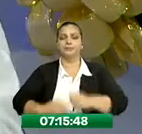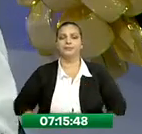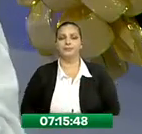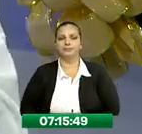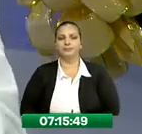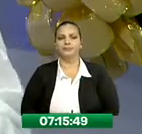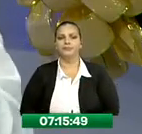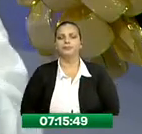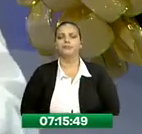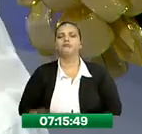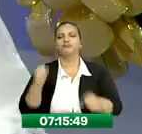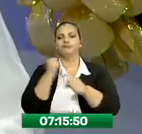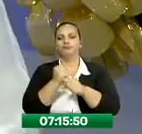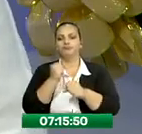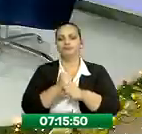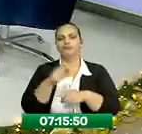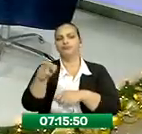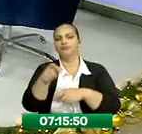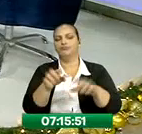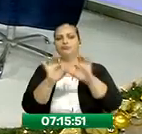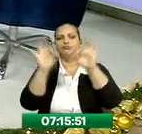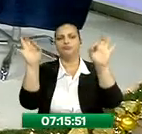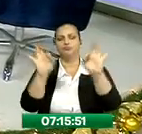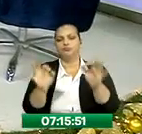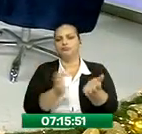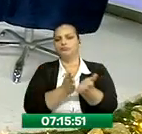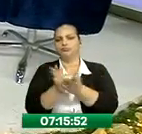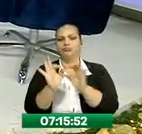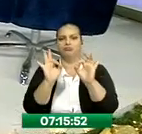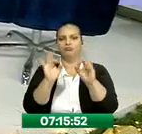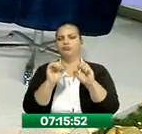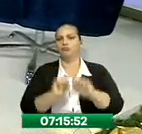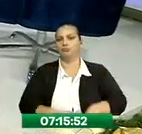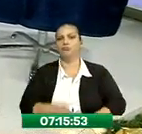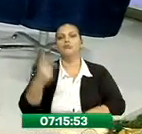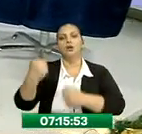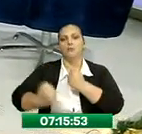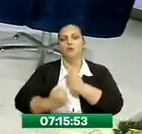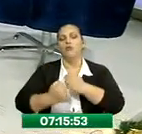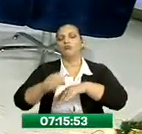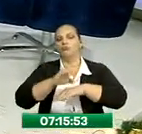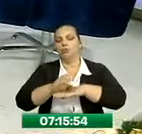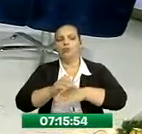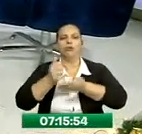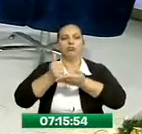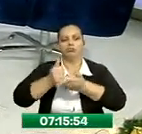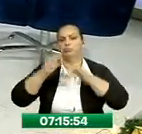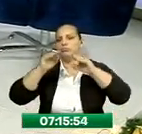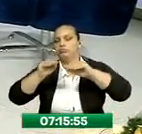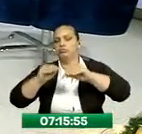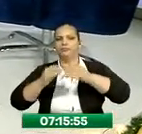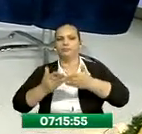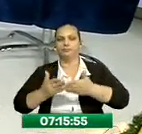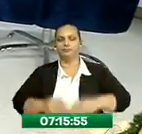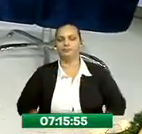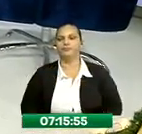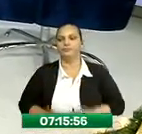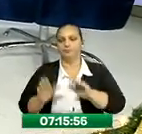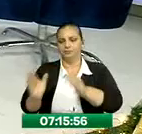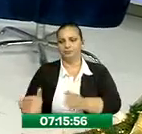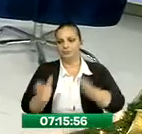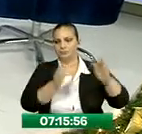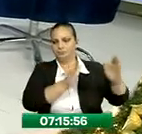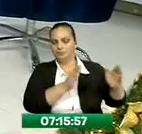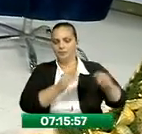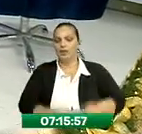para trabajar y mejorar el servicio. Ok, pasando del tema de la intervención a otros. El día de ayer tuvimos la oportunidad de conversar con el titular